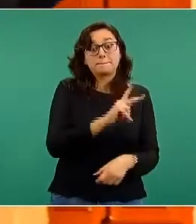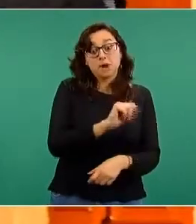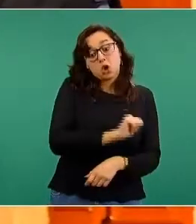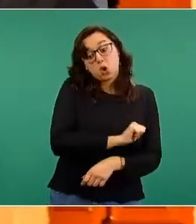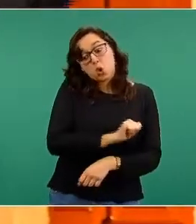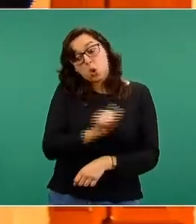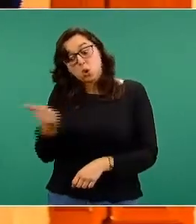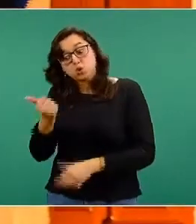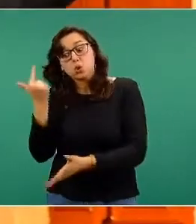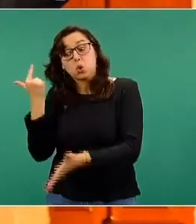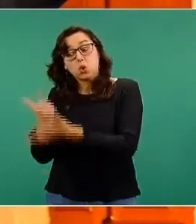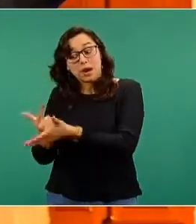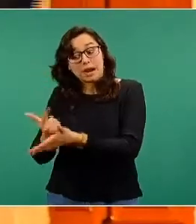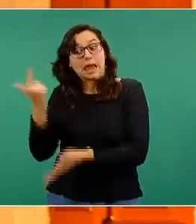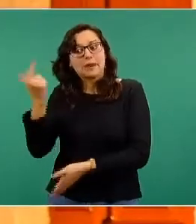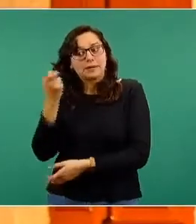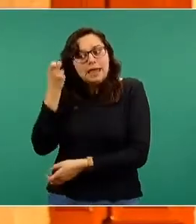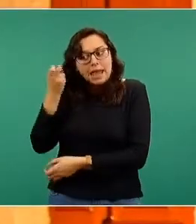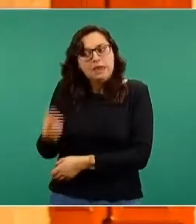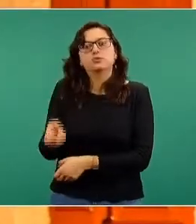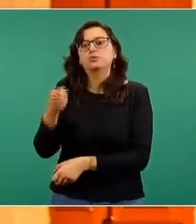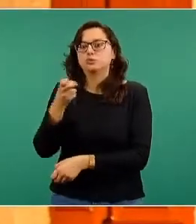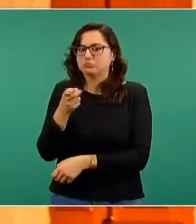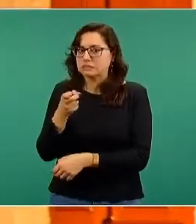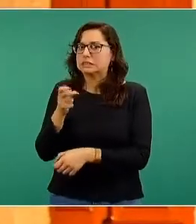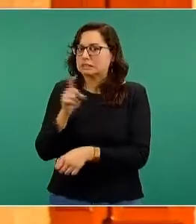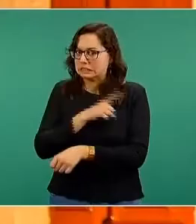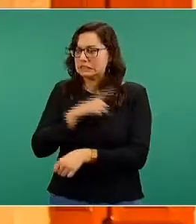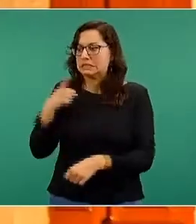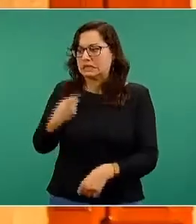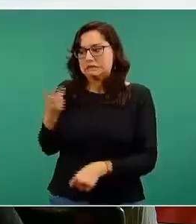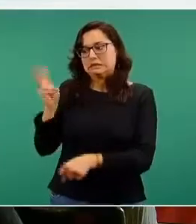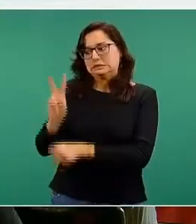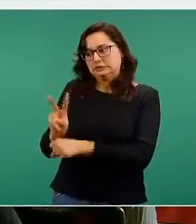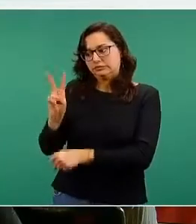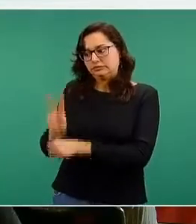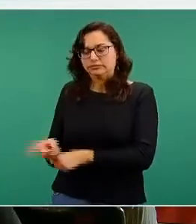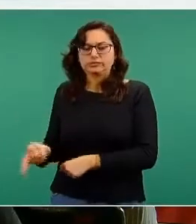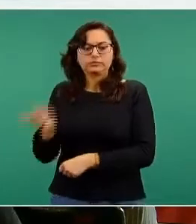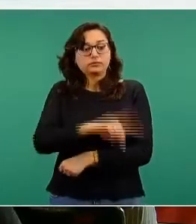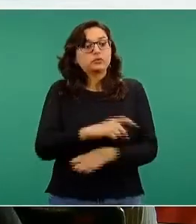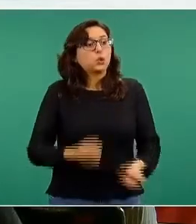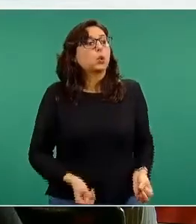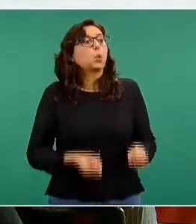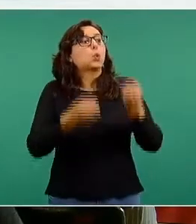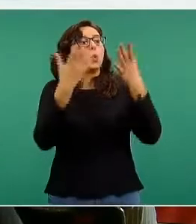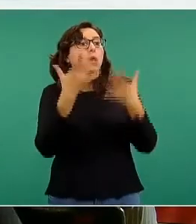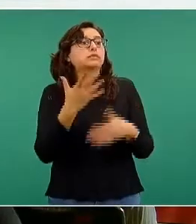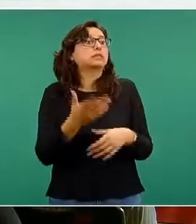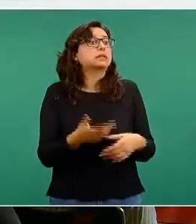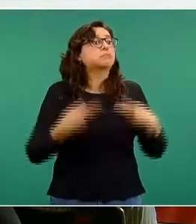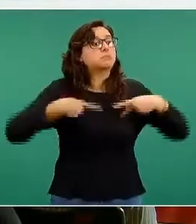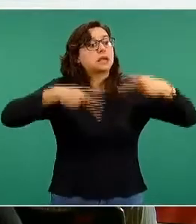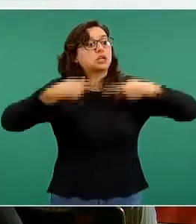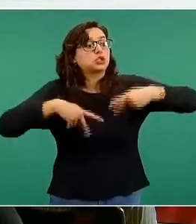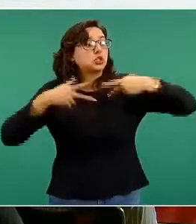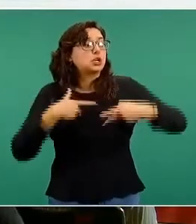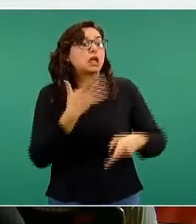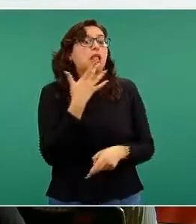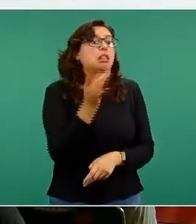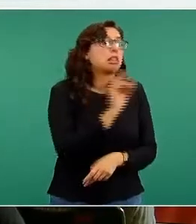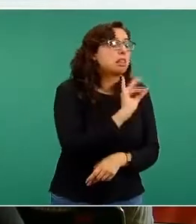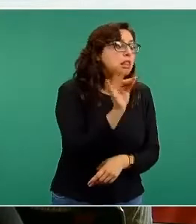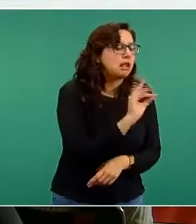esta vigilancia. Esta vigilancia es no para contar cuántas personas tienen este tipo de síntomas